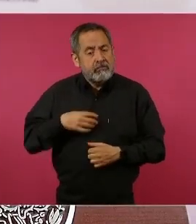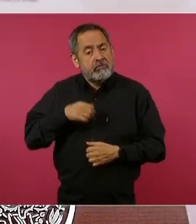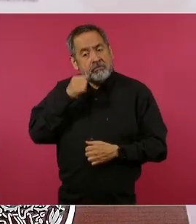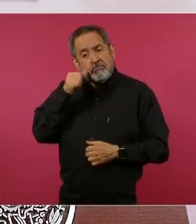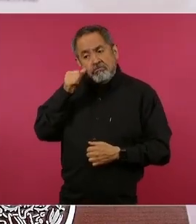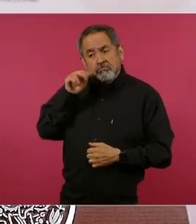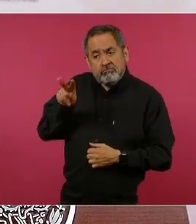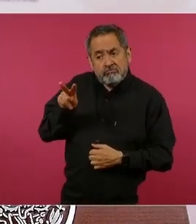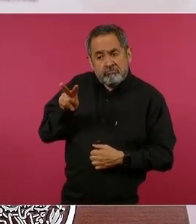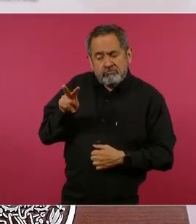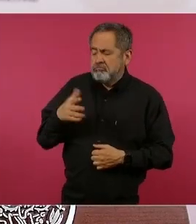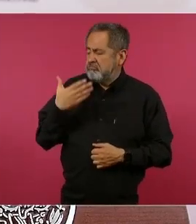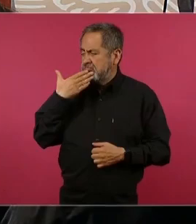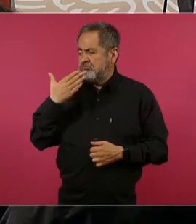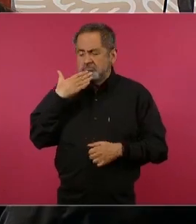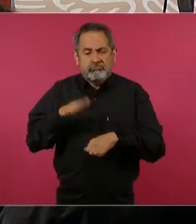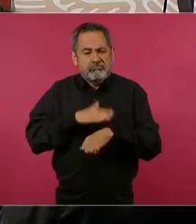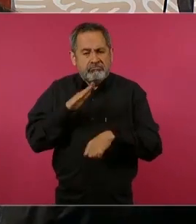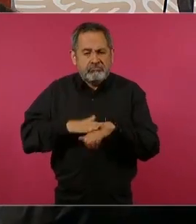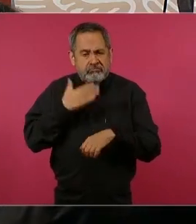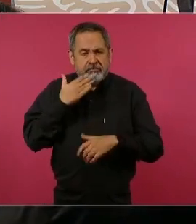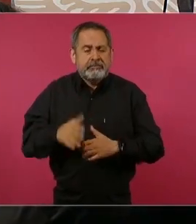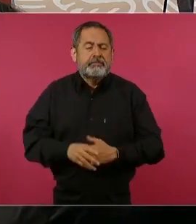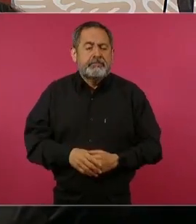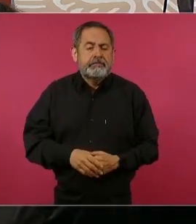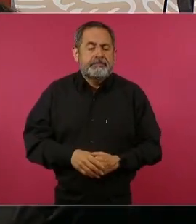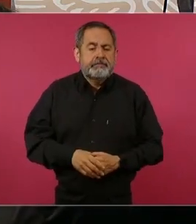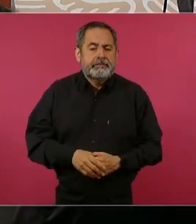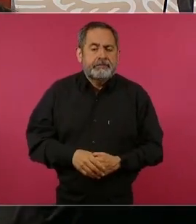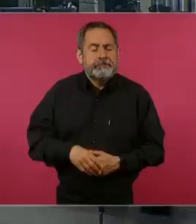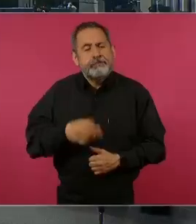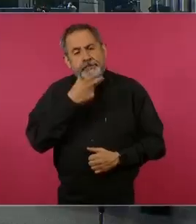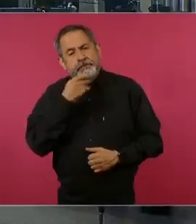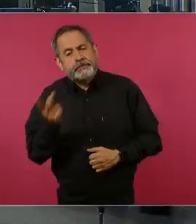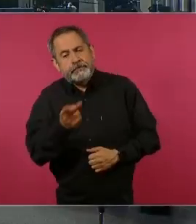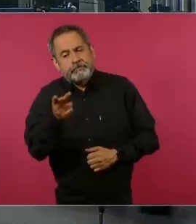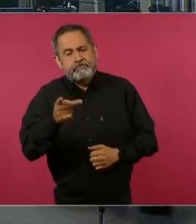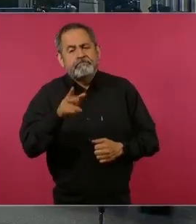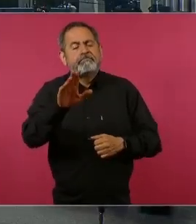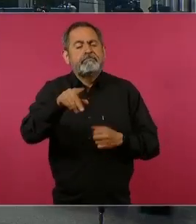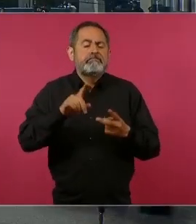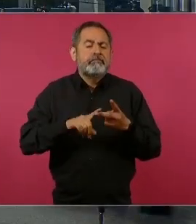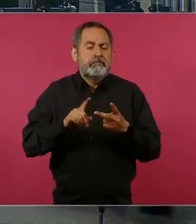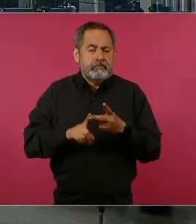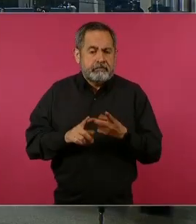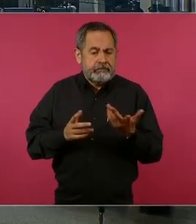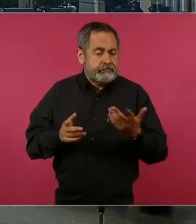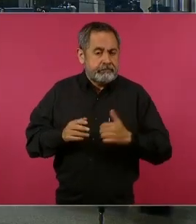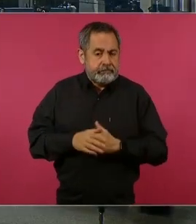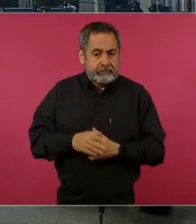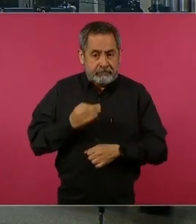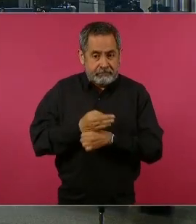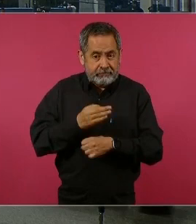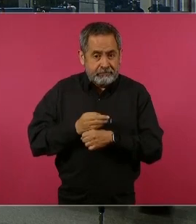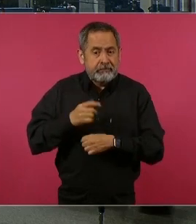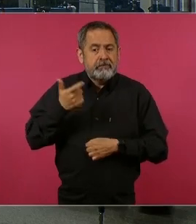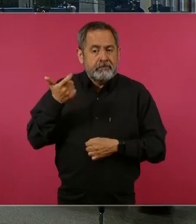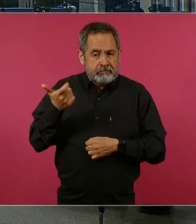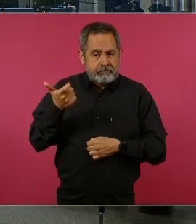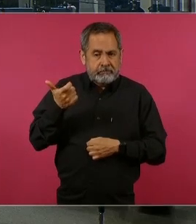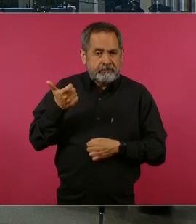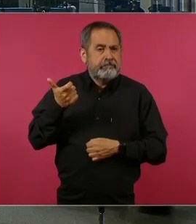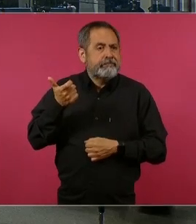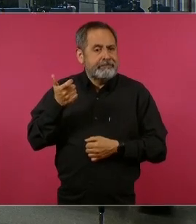bien. Bien, presidente. Preguntarle, ¿qué lectura le da a que la volatilidad del peso ya comenzó